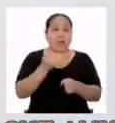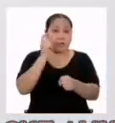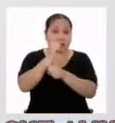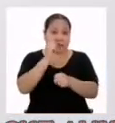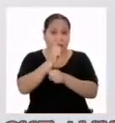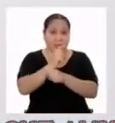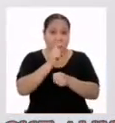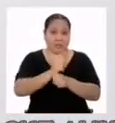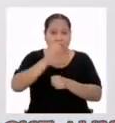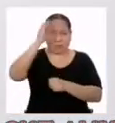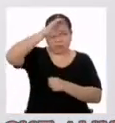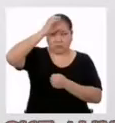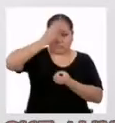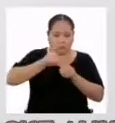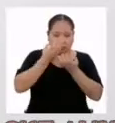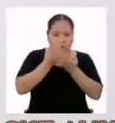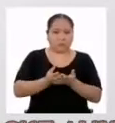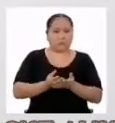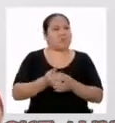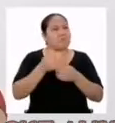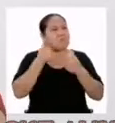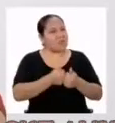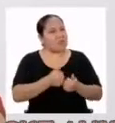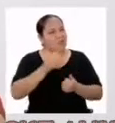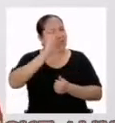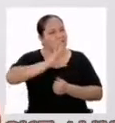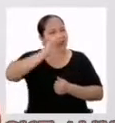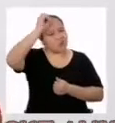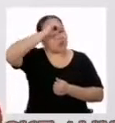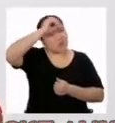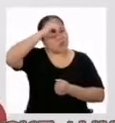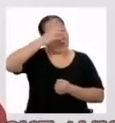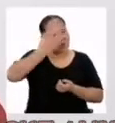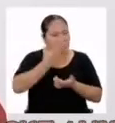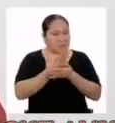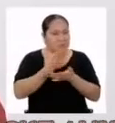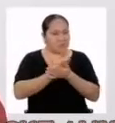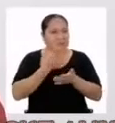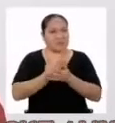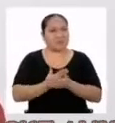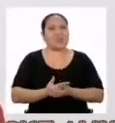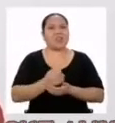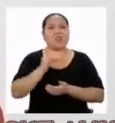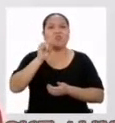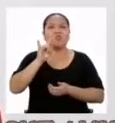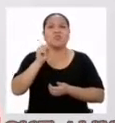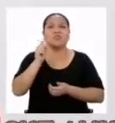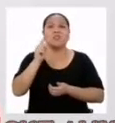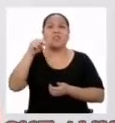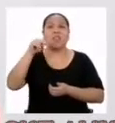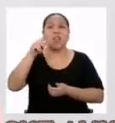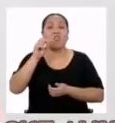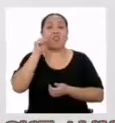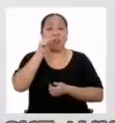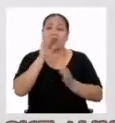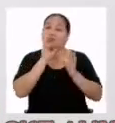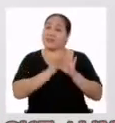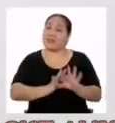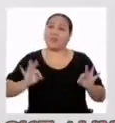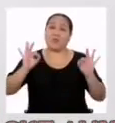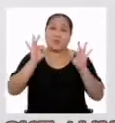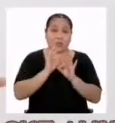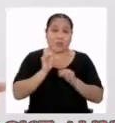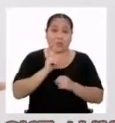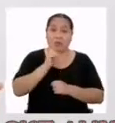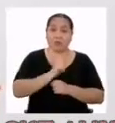bien, Yaremis! Tus opiniones tienen sustento y eso es sumamente importante, porque